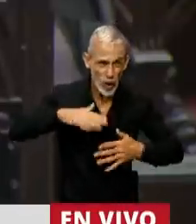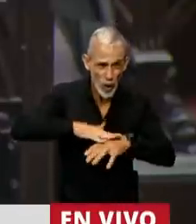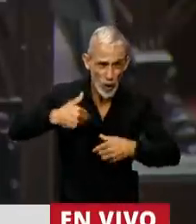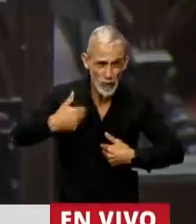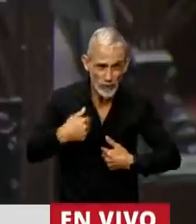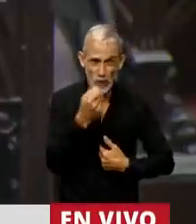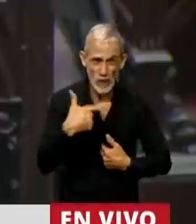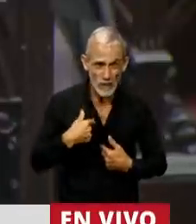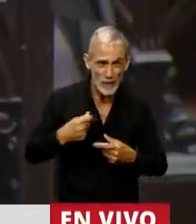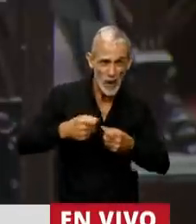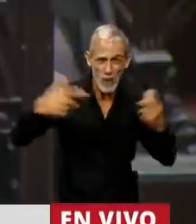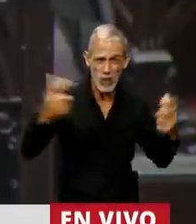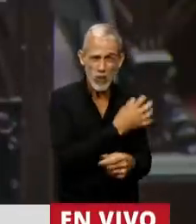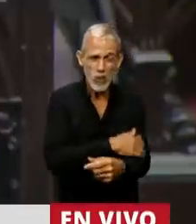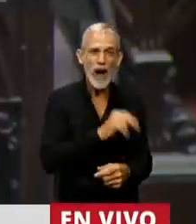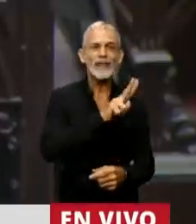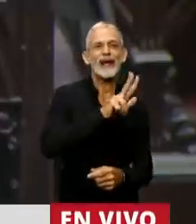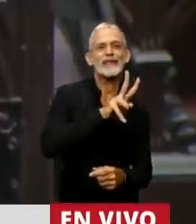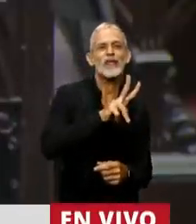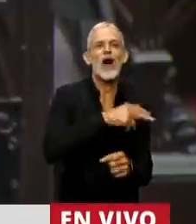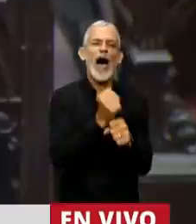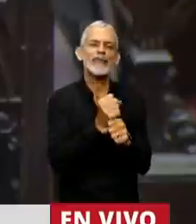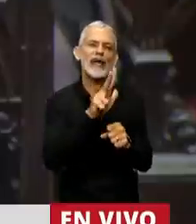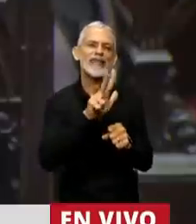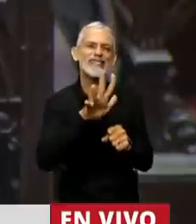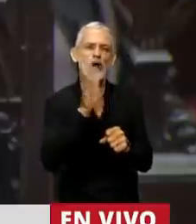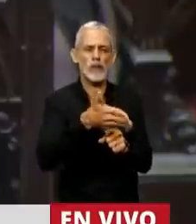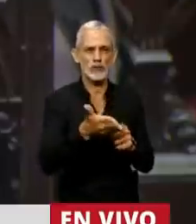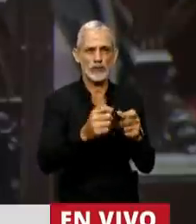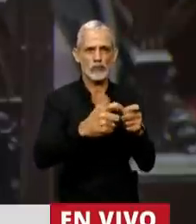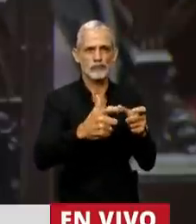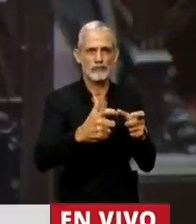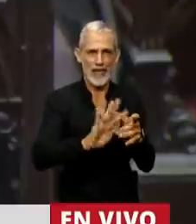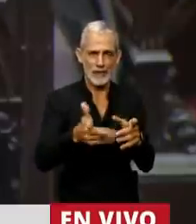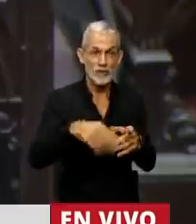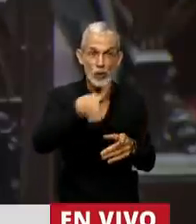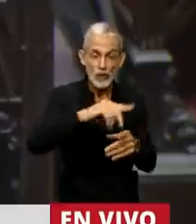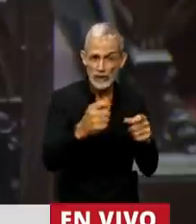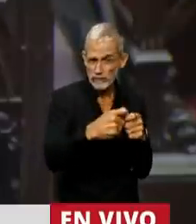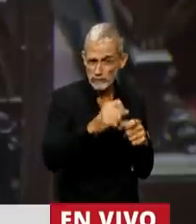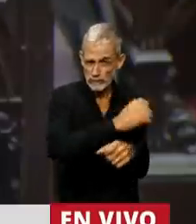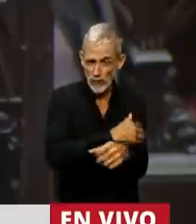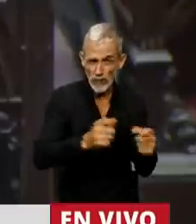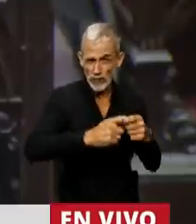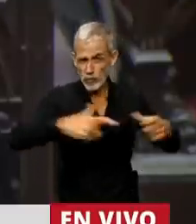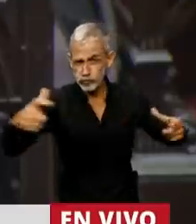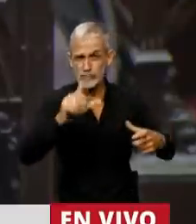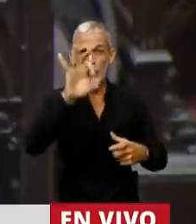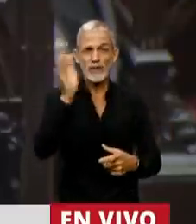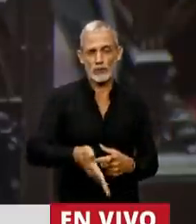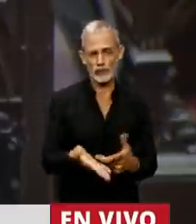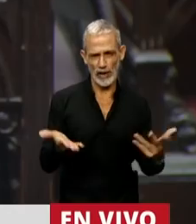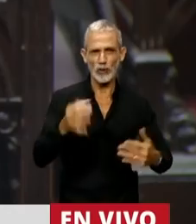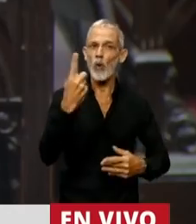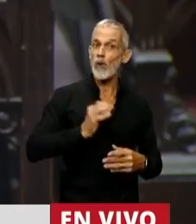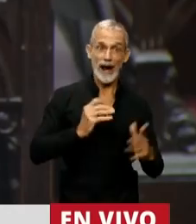nos hacemos cargo. De 32 a 35 son 3 puntos porcentuales. Ustedes la llevaron a 50% en